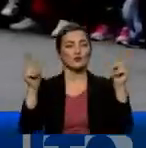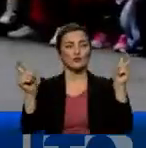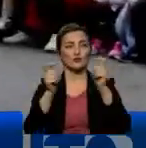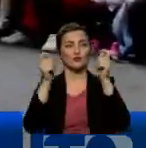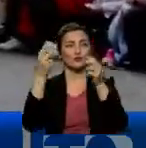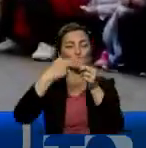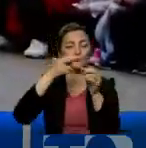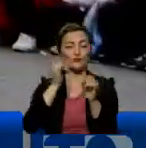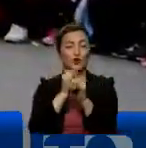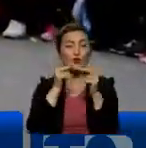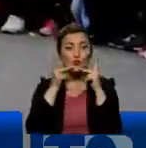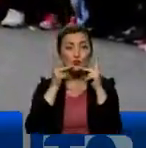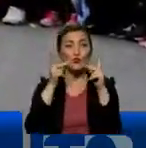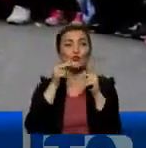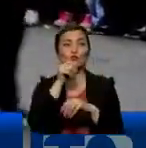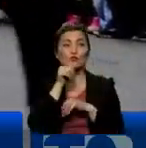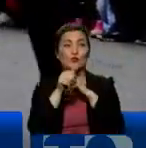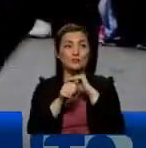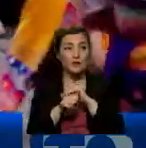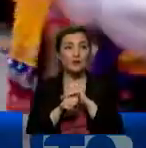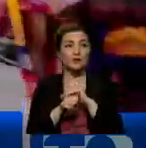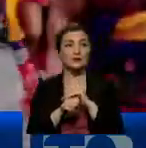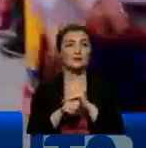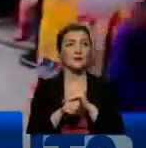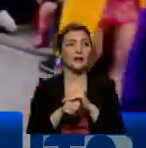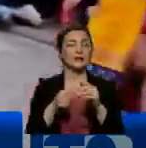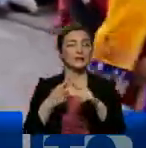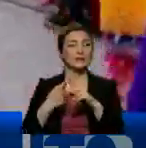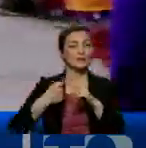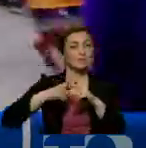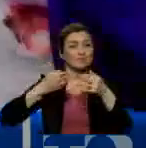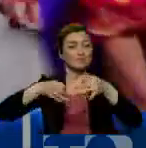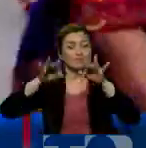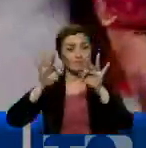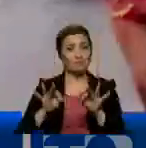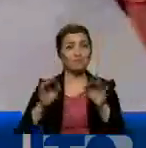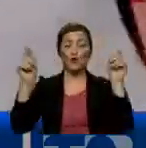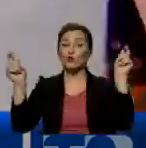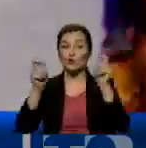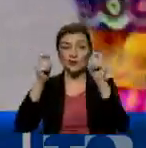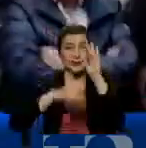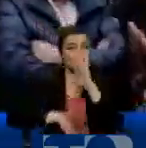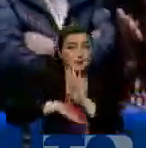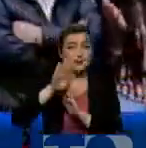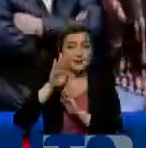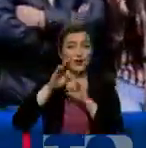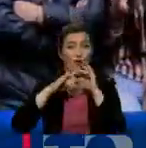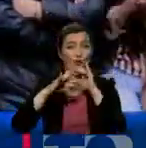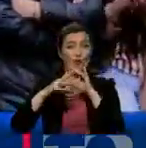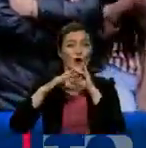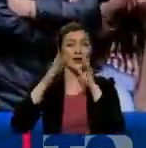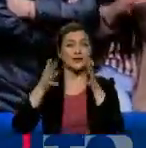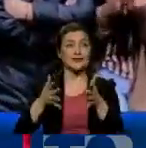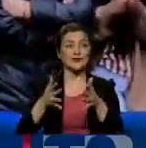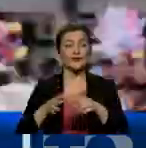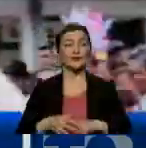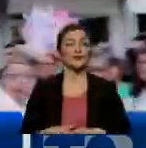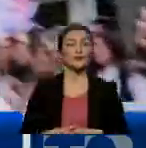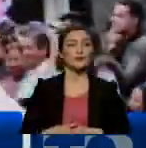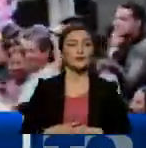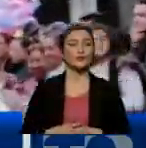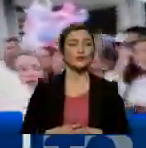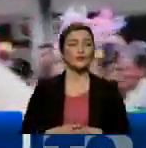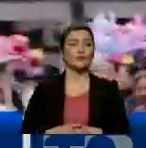participan instituciones públicas y privadas, con lo que se da inicio oficialmente a la fiesta mayor de los guarandeños.